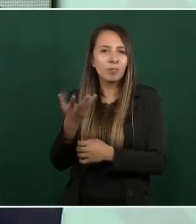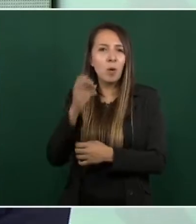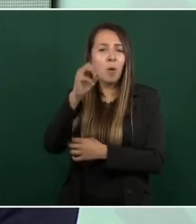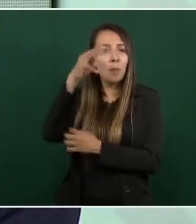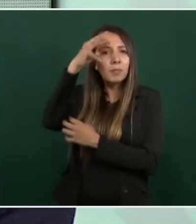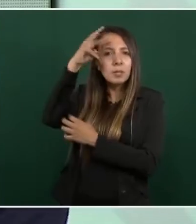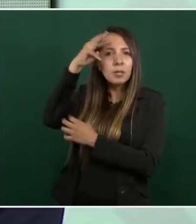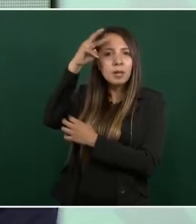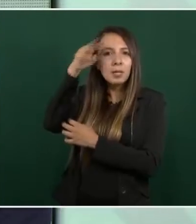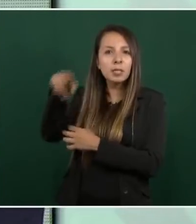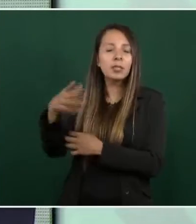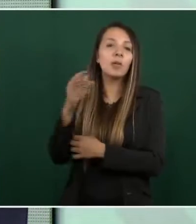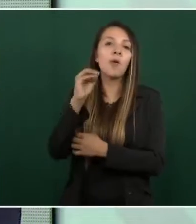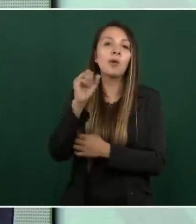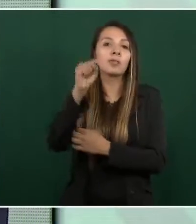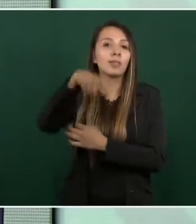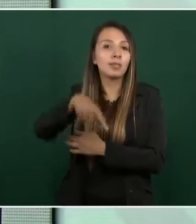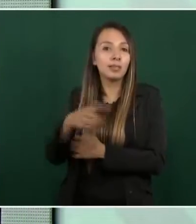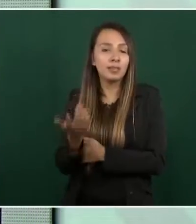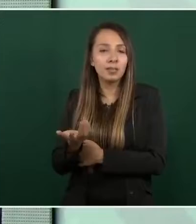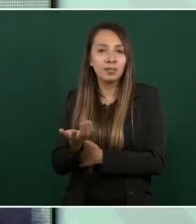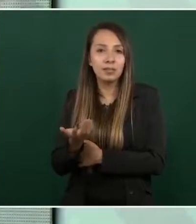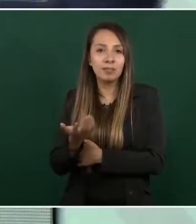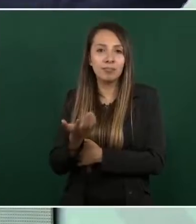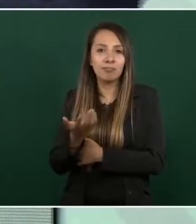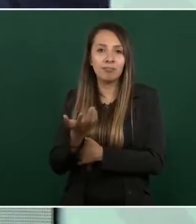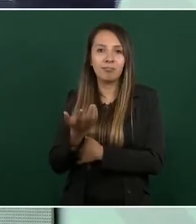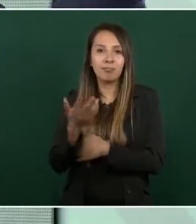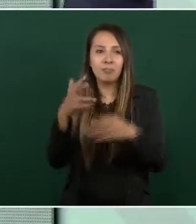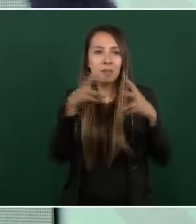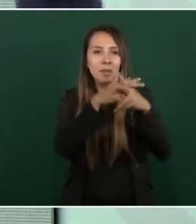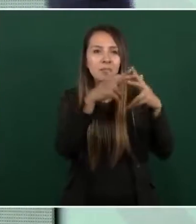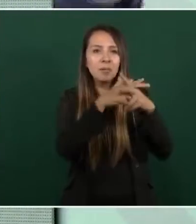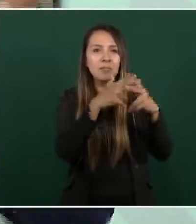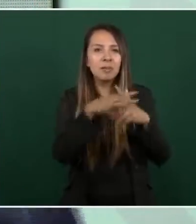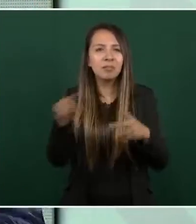Mexicali, o de San Quintín, de que se estén peleando